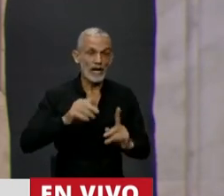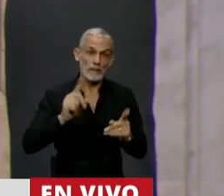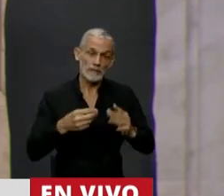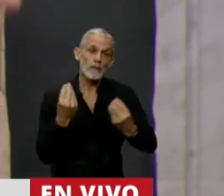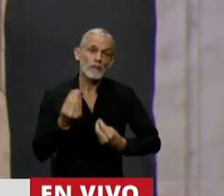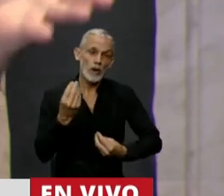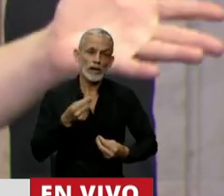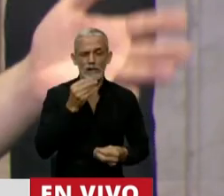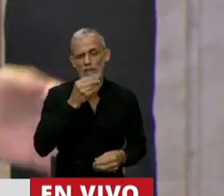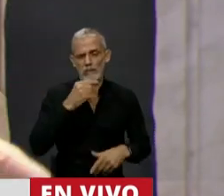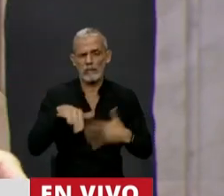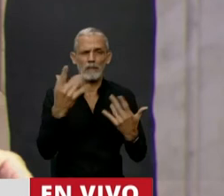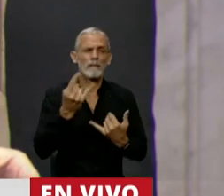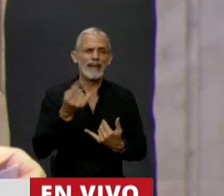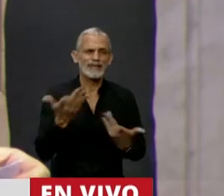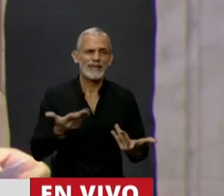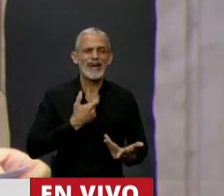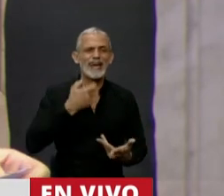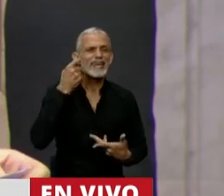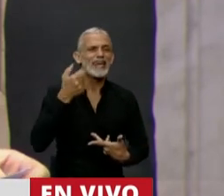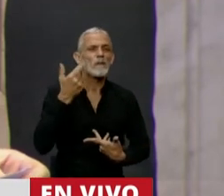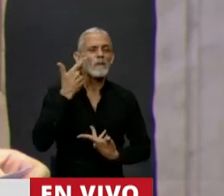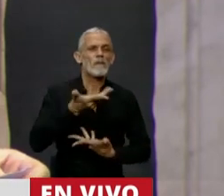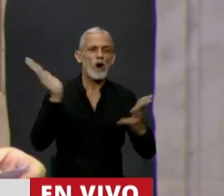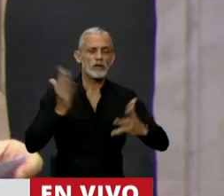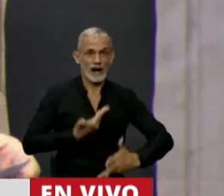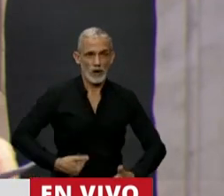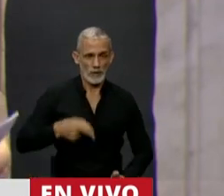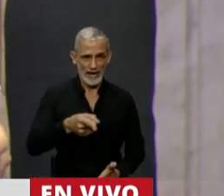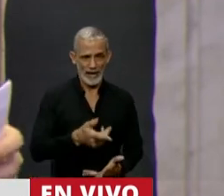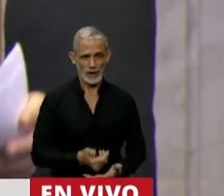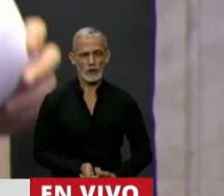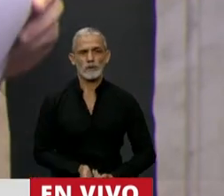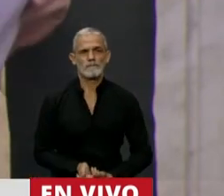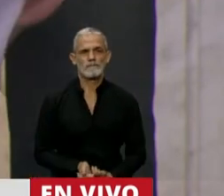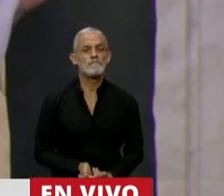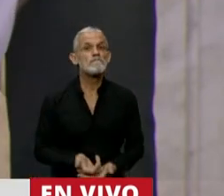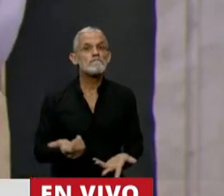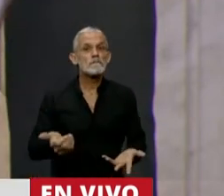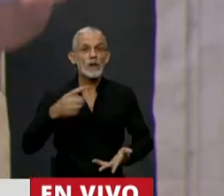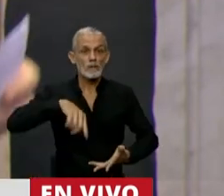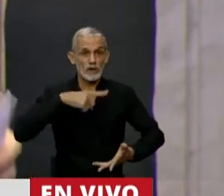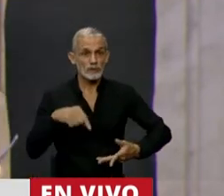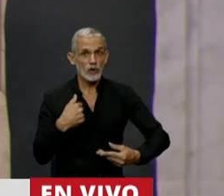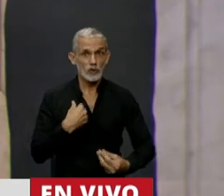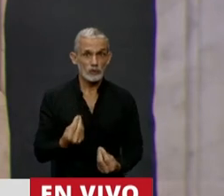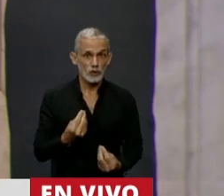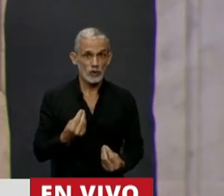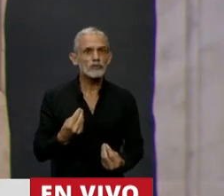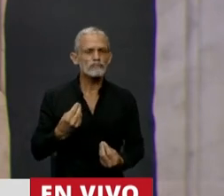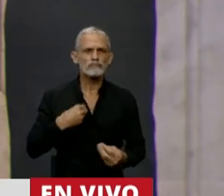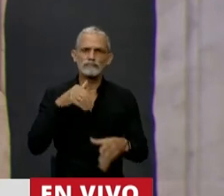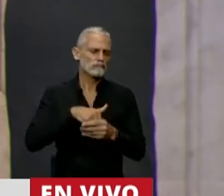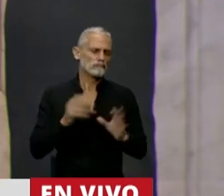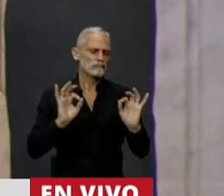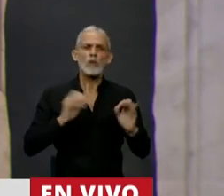eso, porque es un engaño que intenta mostrar esta farsa, presidente. Y por eso nosotros nos vamos a